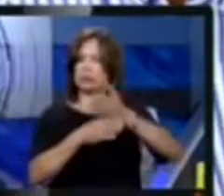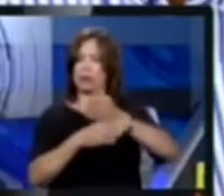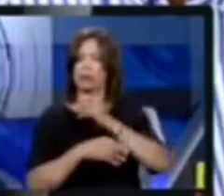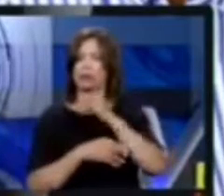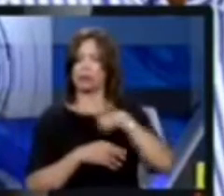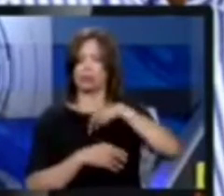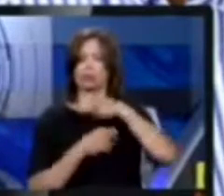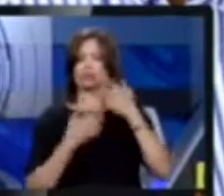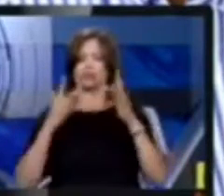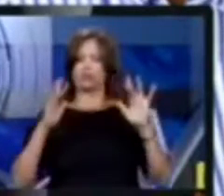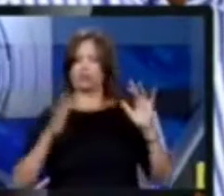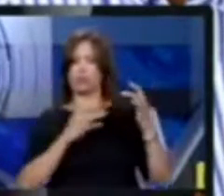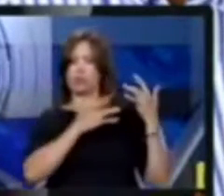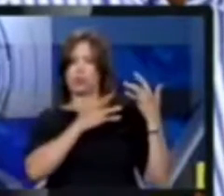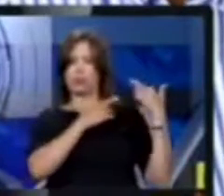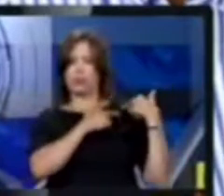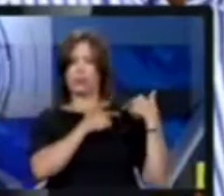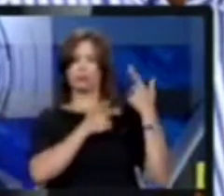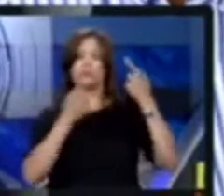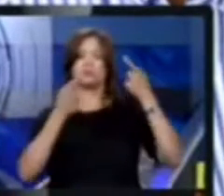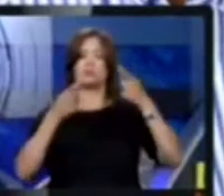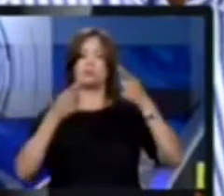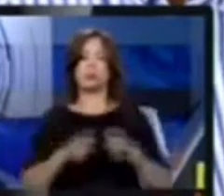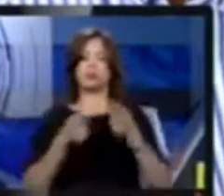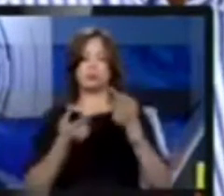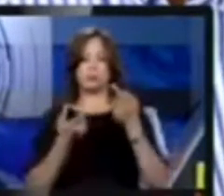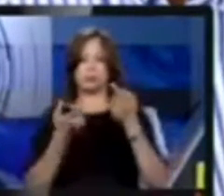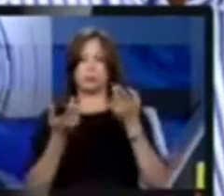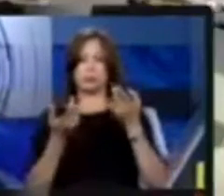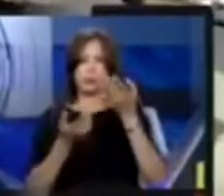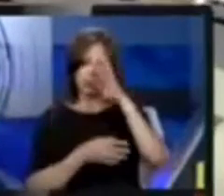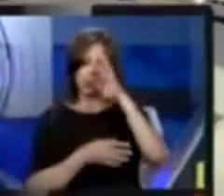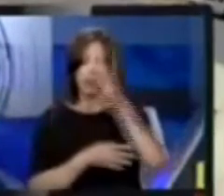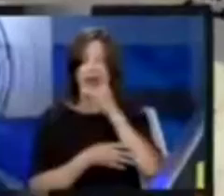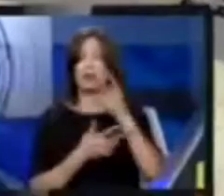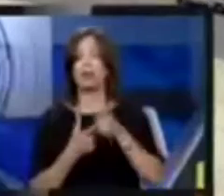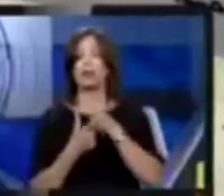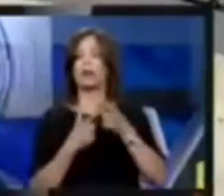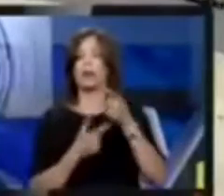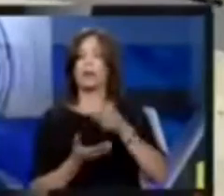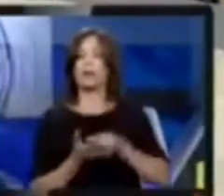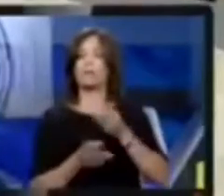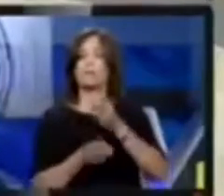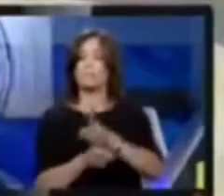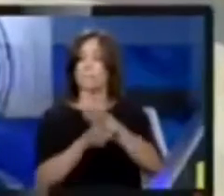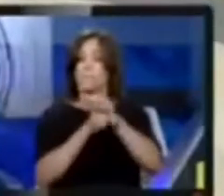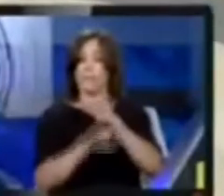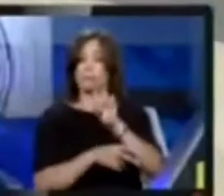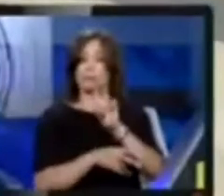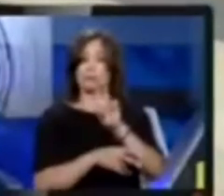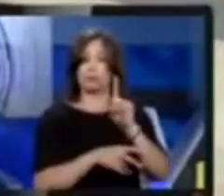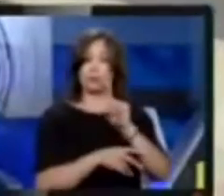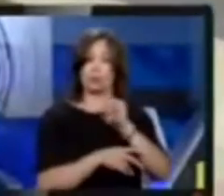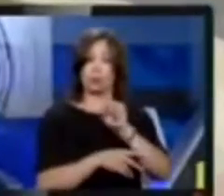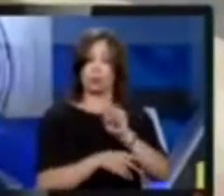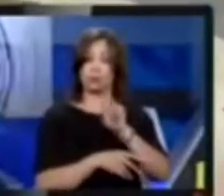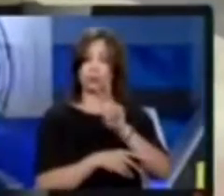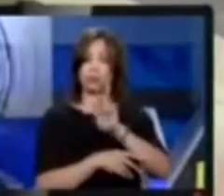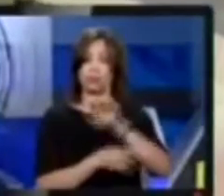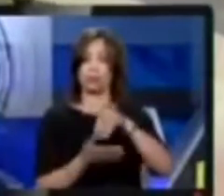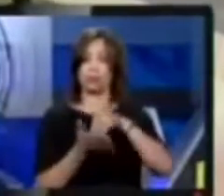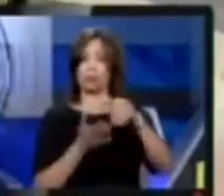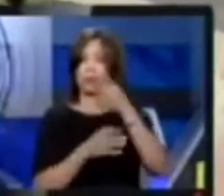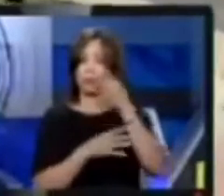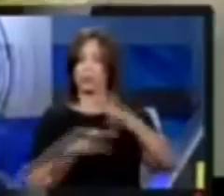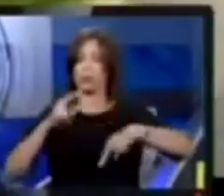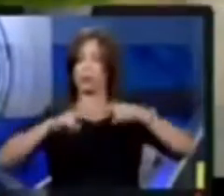y no soy responsable de la desgracia que está corriendo el país. En cuanto al préstamo de 71.2 millones de dólares